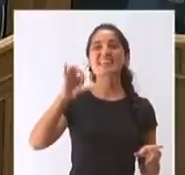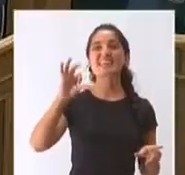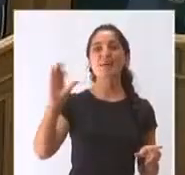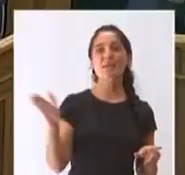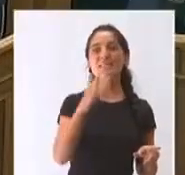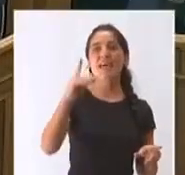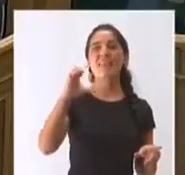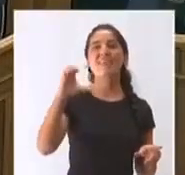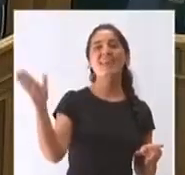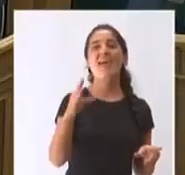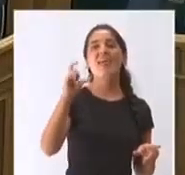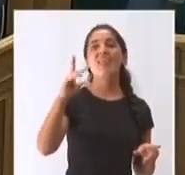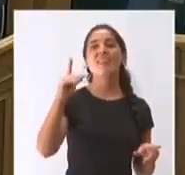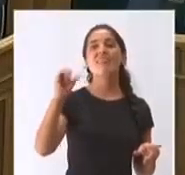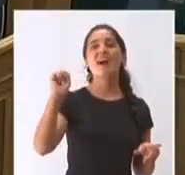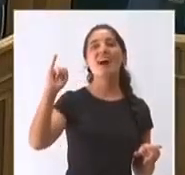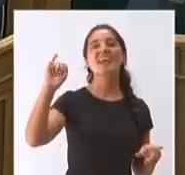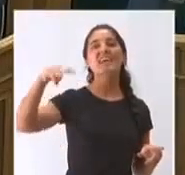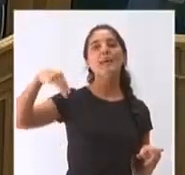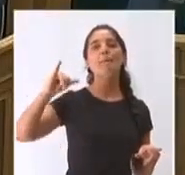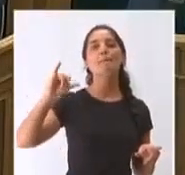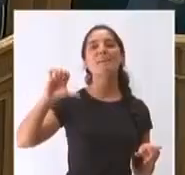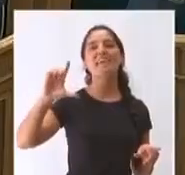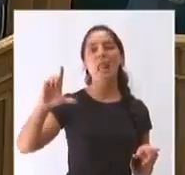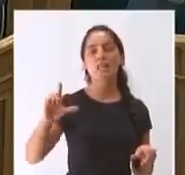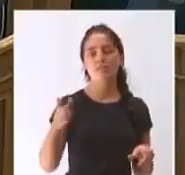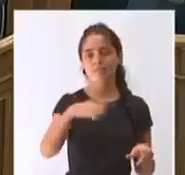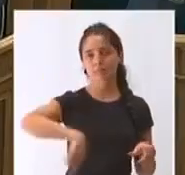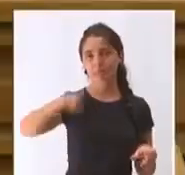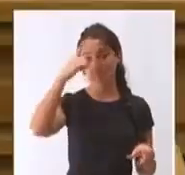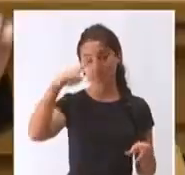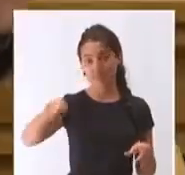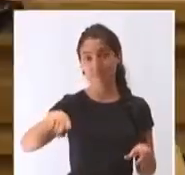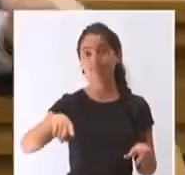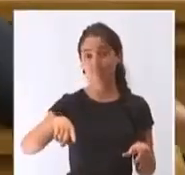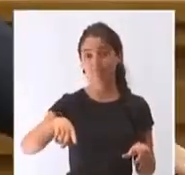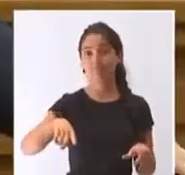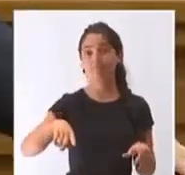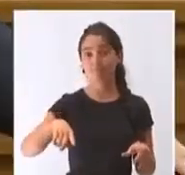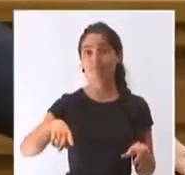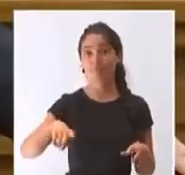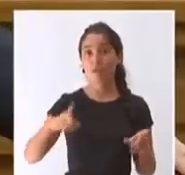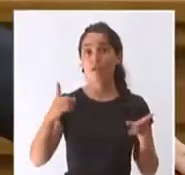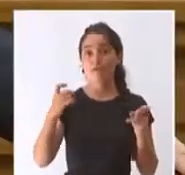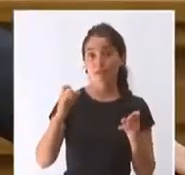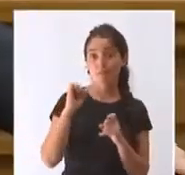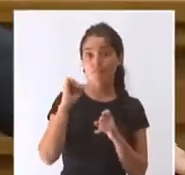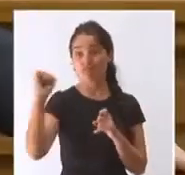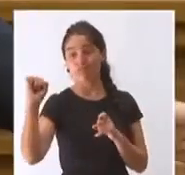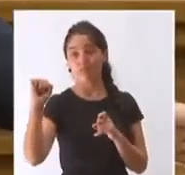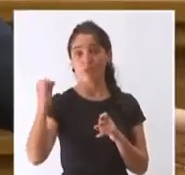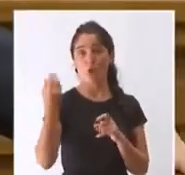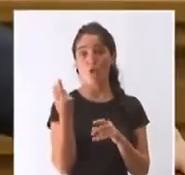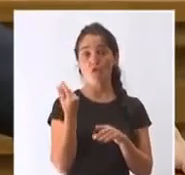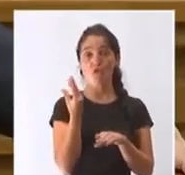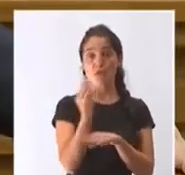gestión de los parques nacionales que todavía se quieren transferir basta sometido a muchas cosas a la financiación por de pronto la